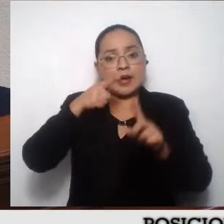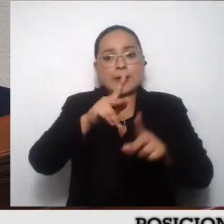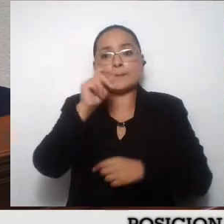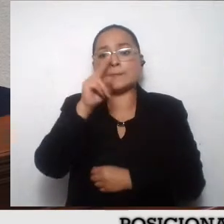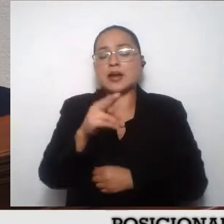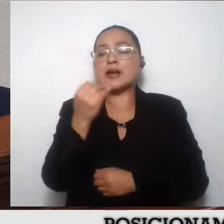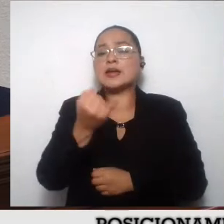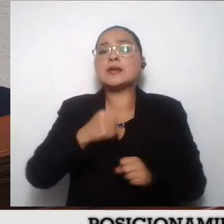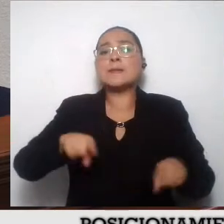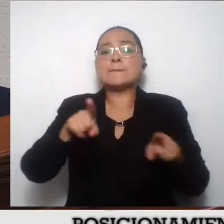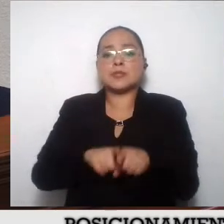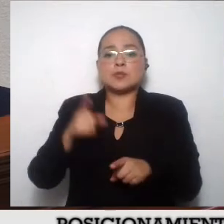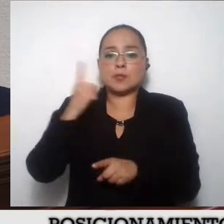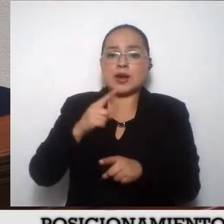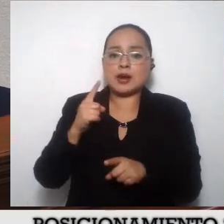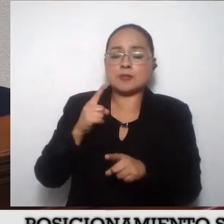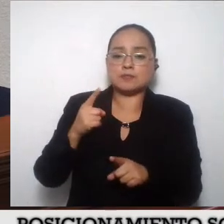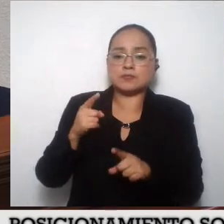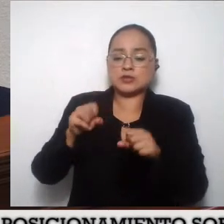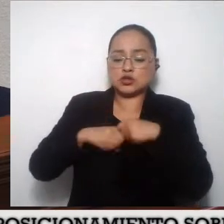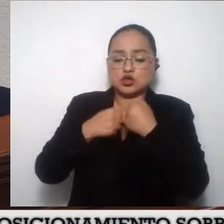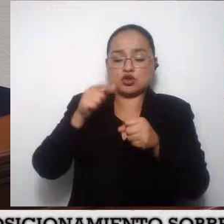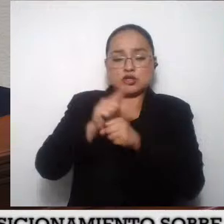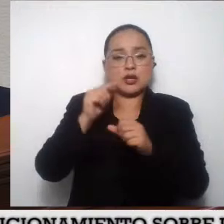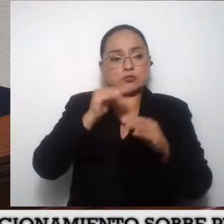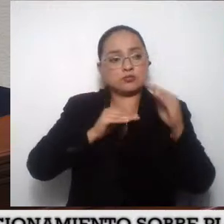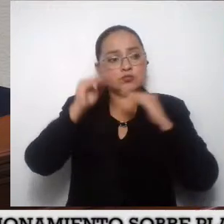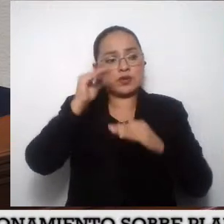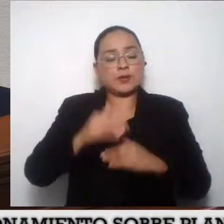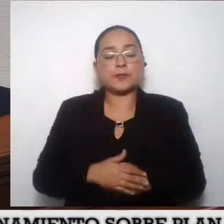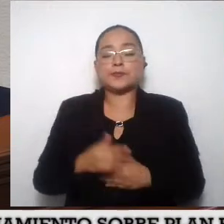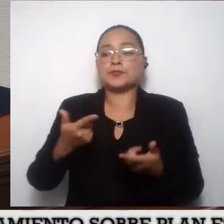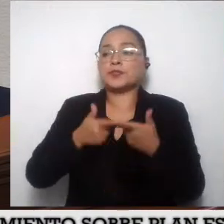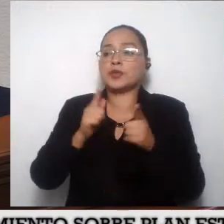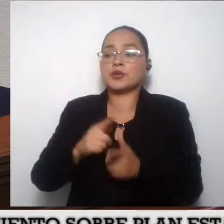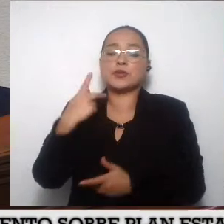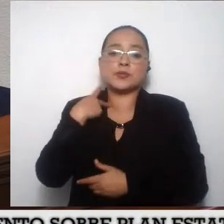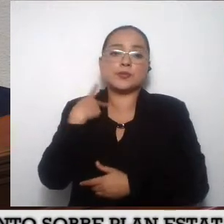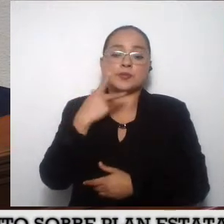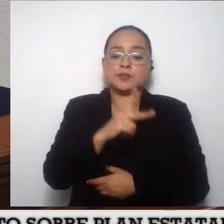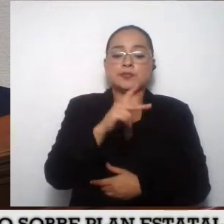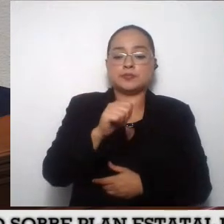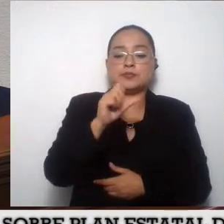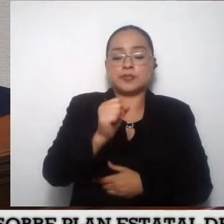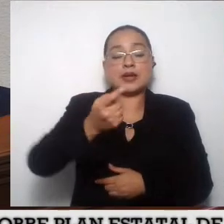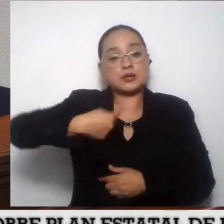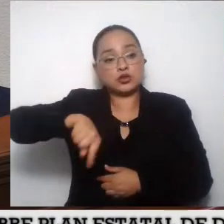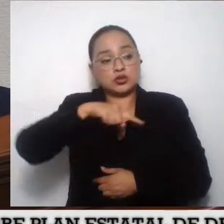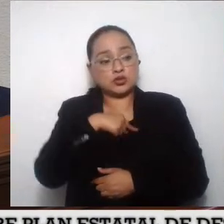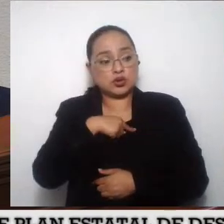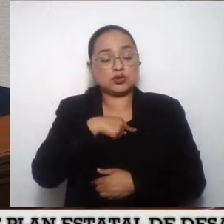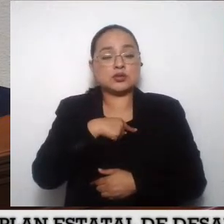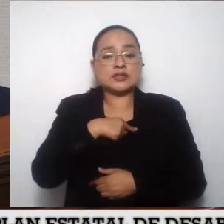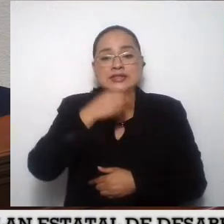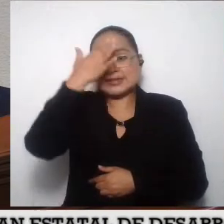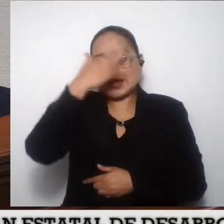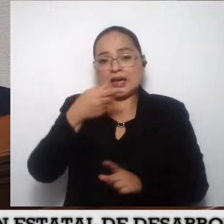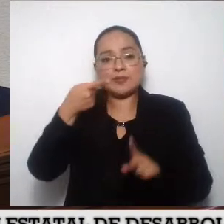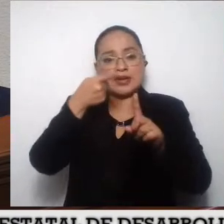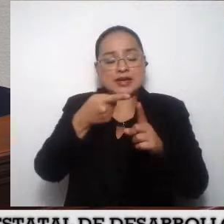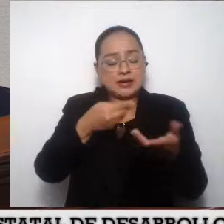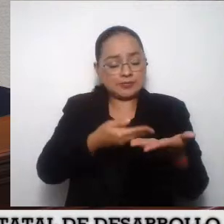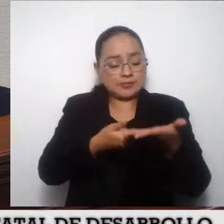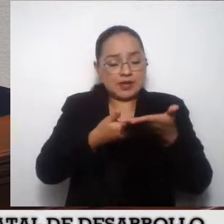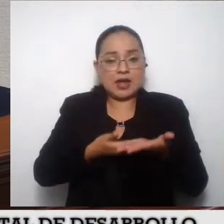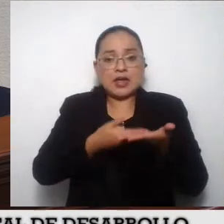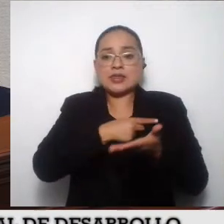y superación social. Para el Grupo Parlamentario del Partido Sinaloense, este es un documento que debemos de